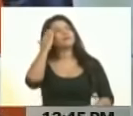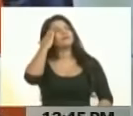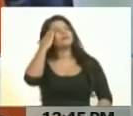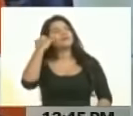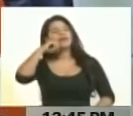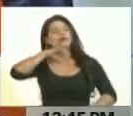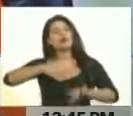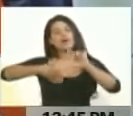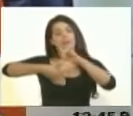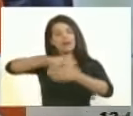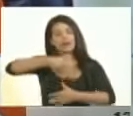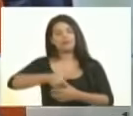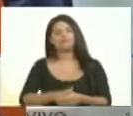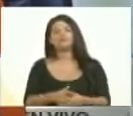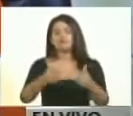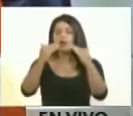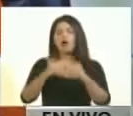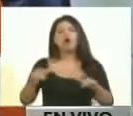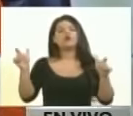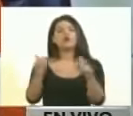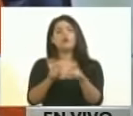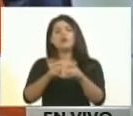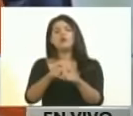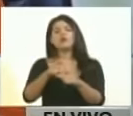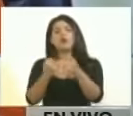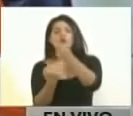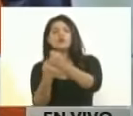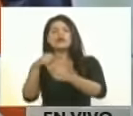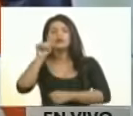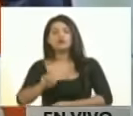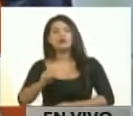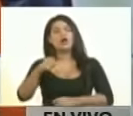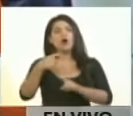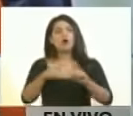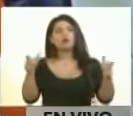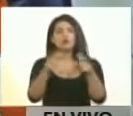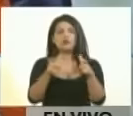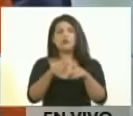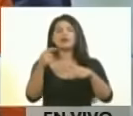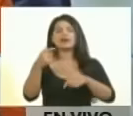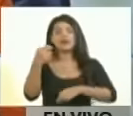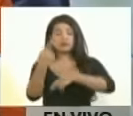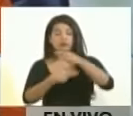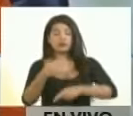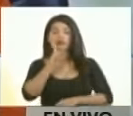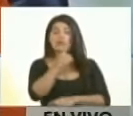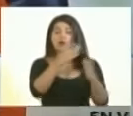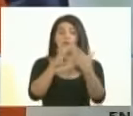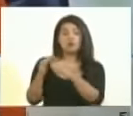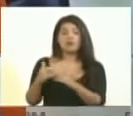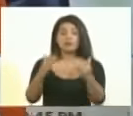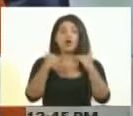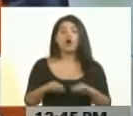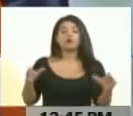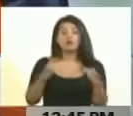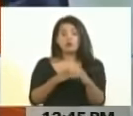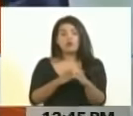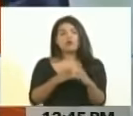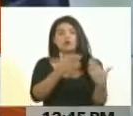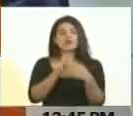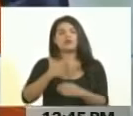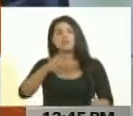Siglo XXI, Generación Evo, Columna Sur, Frente Revolucionario Comuna, Frente de Integración Boliviano-Palestino, Partido